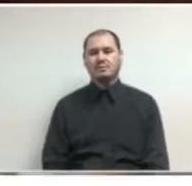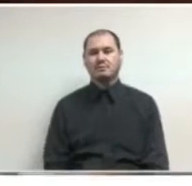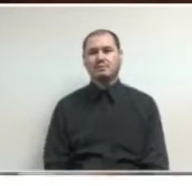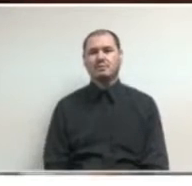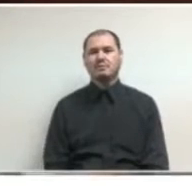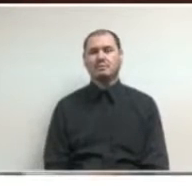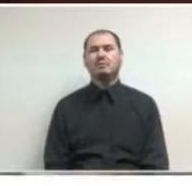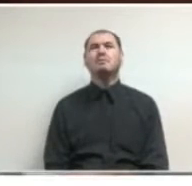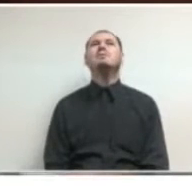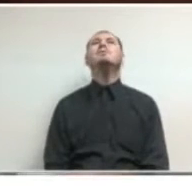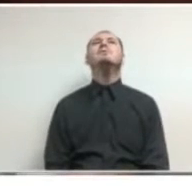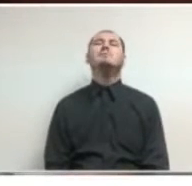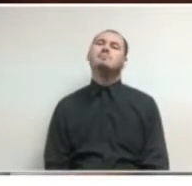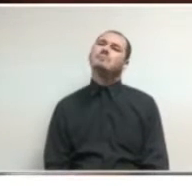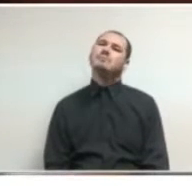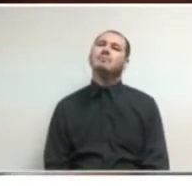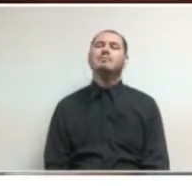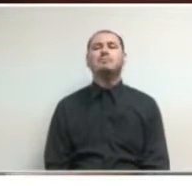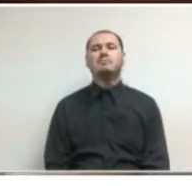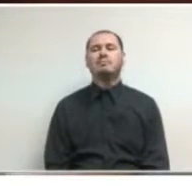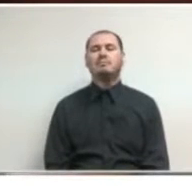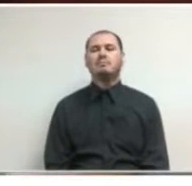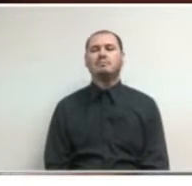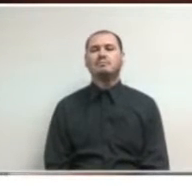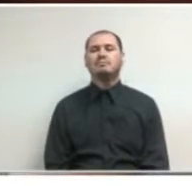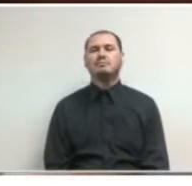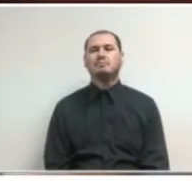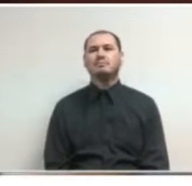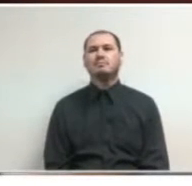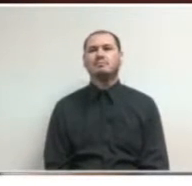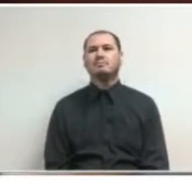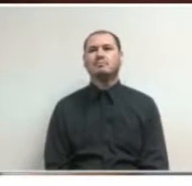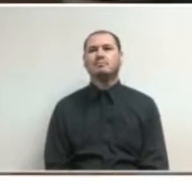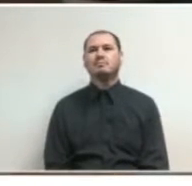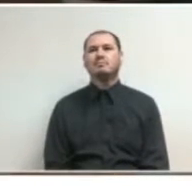La propuesta del doctor Benítez Rivera. Ah, usted va, doctor Riera.